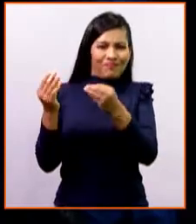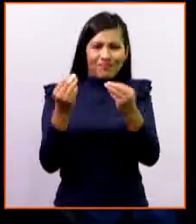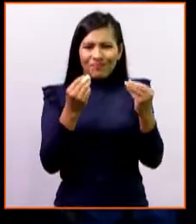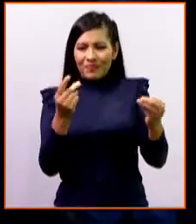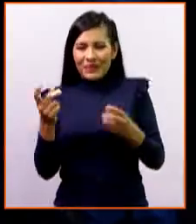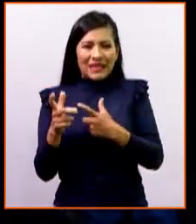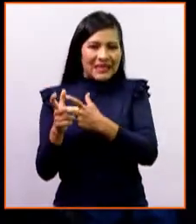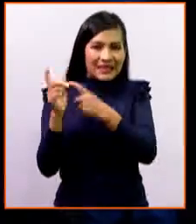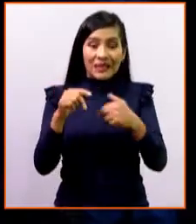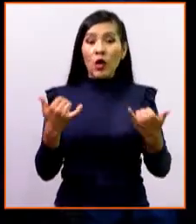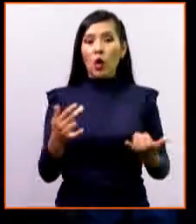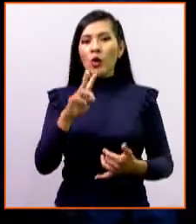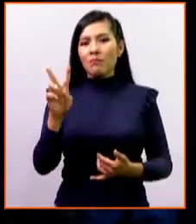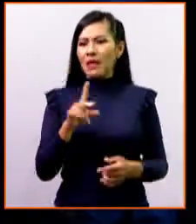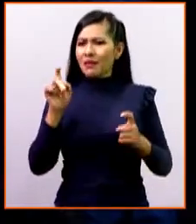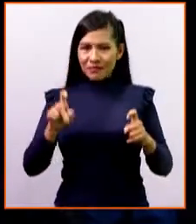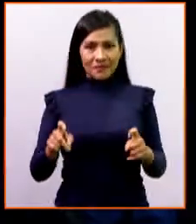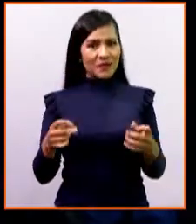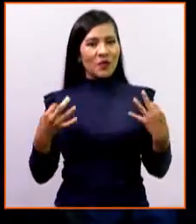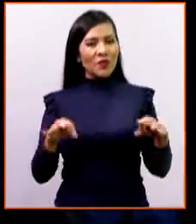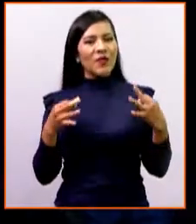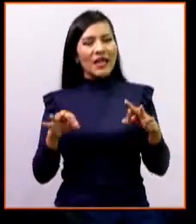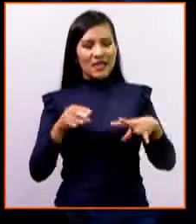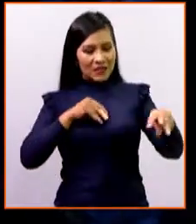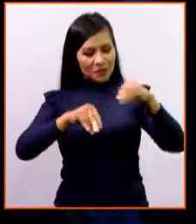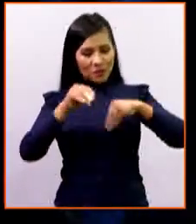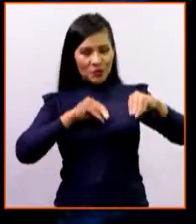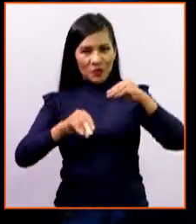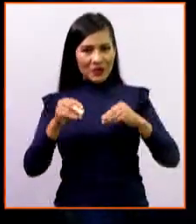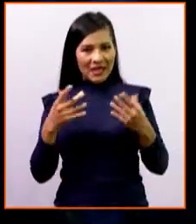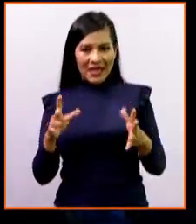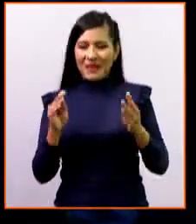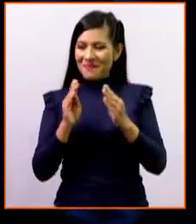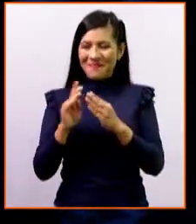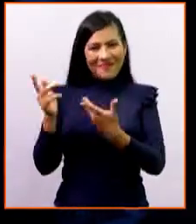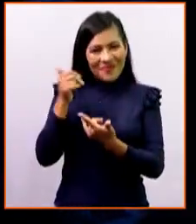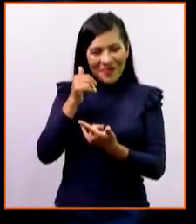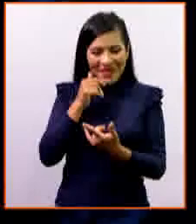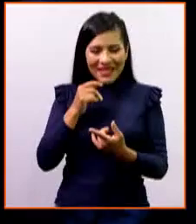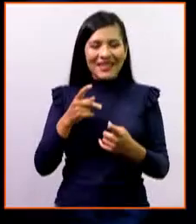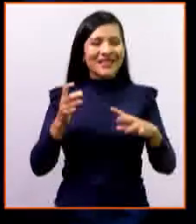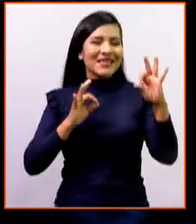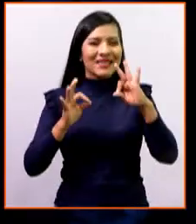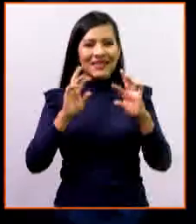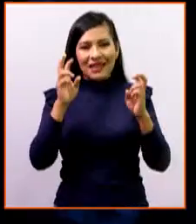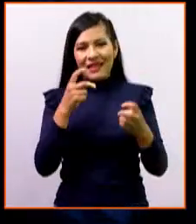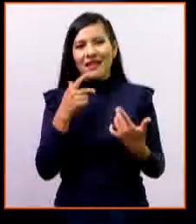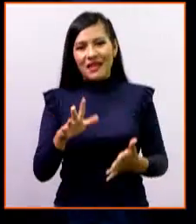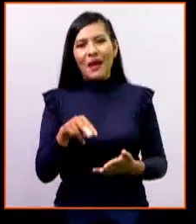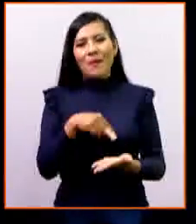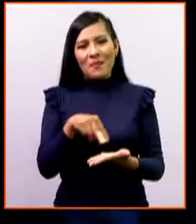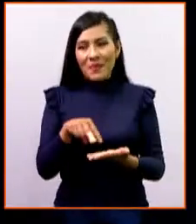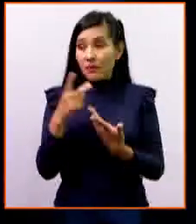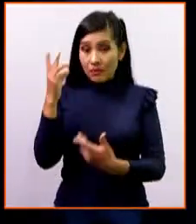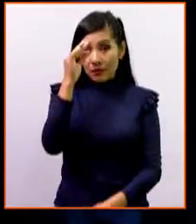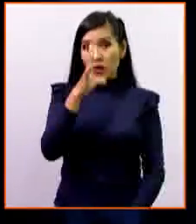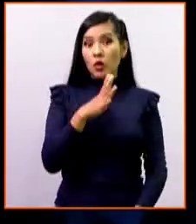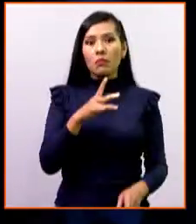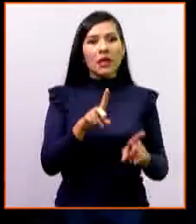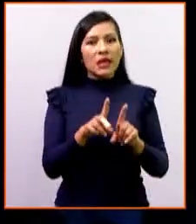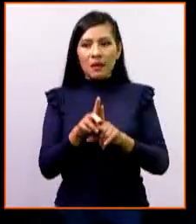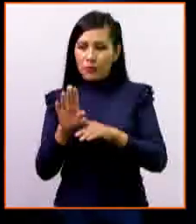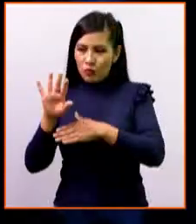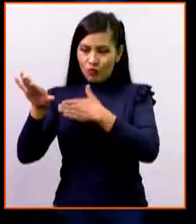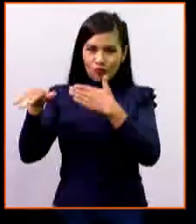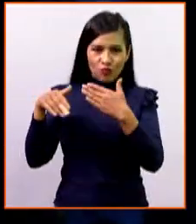donde había que mover el esqueleto, pero claro, había más con la sexy lady, ¿cómo? Y con los chicos que van. Y los chicos